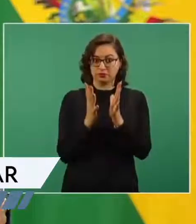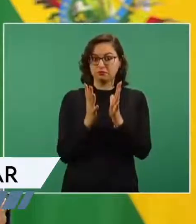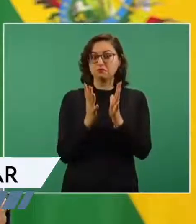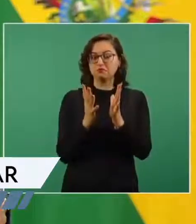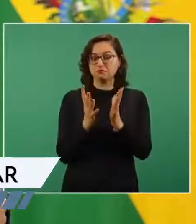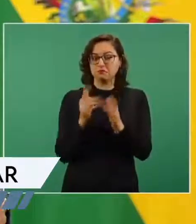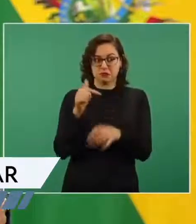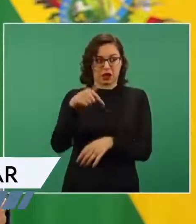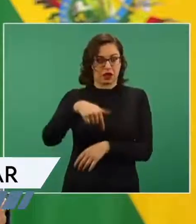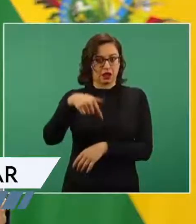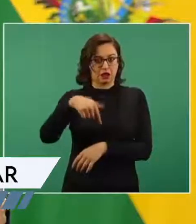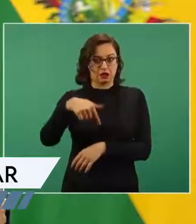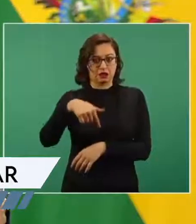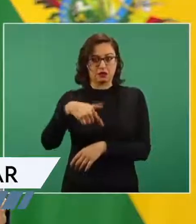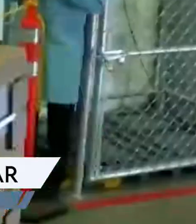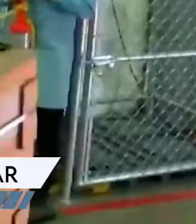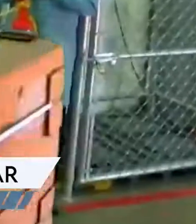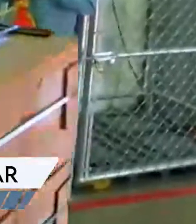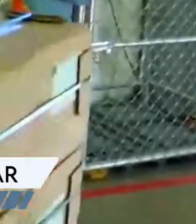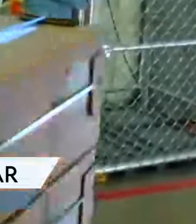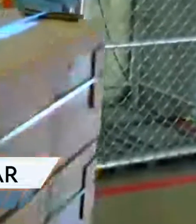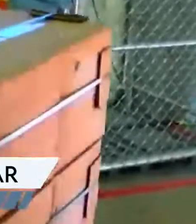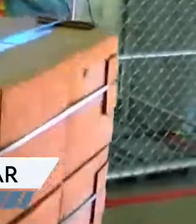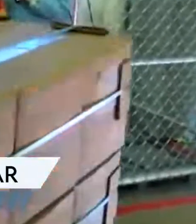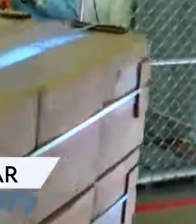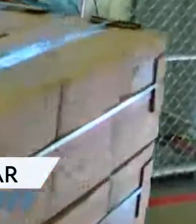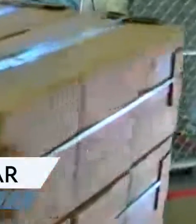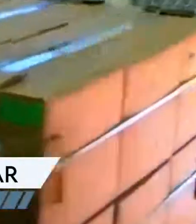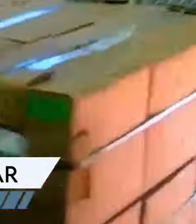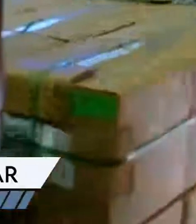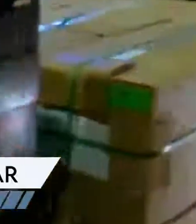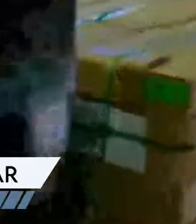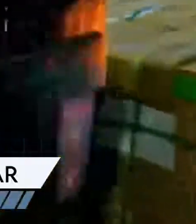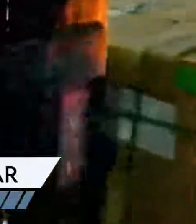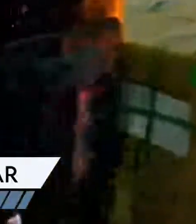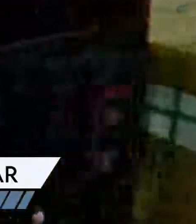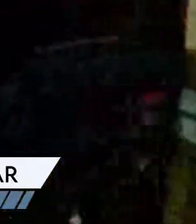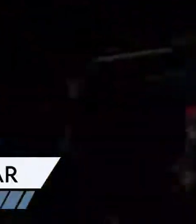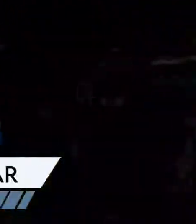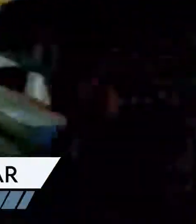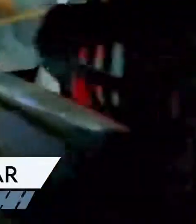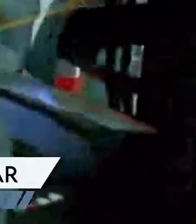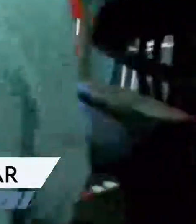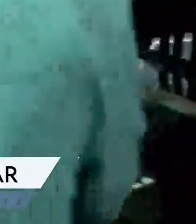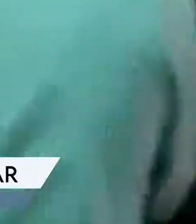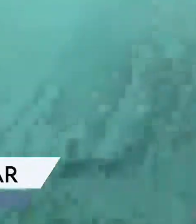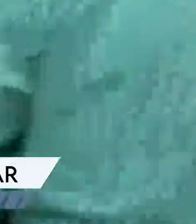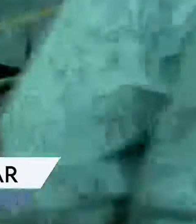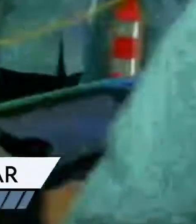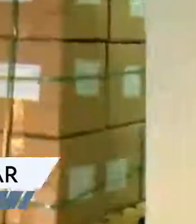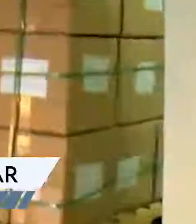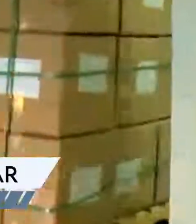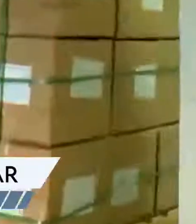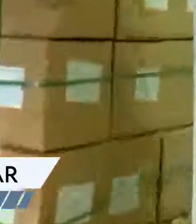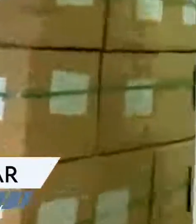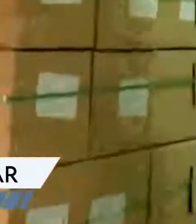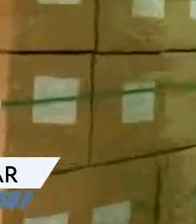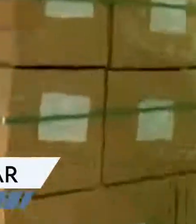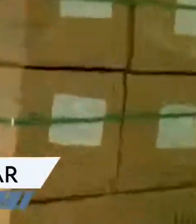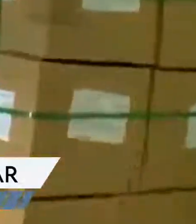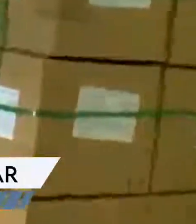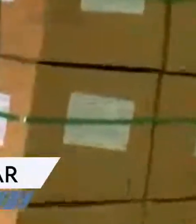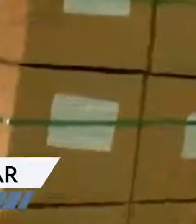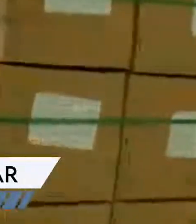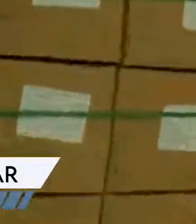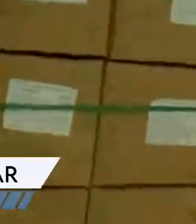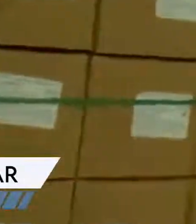Bolivia, Luis Alberto Arce, Ebrard destacó que México está cerca de comenzar la distribución de vacunas envasadas en nuestro país, gracias a